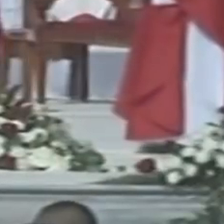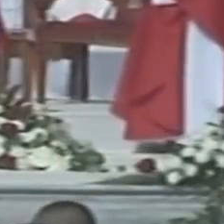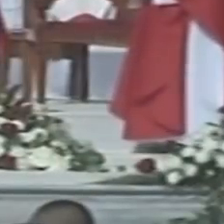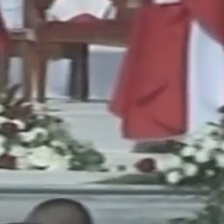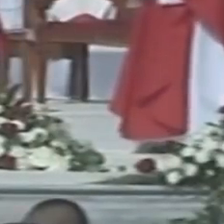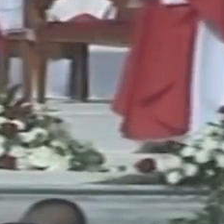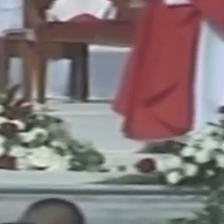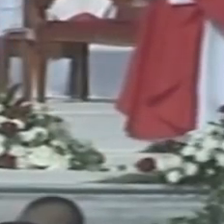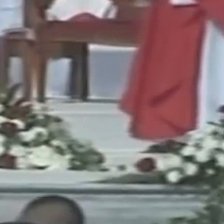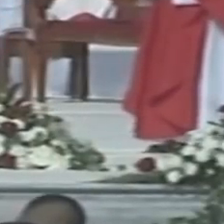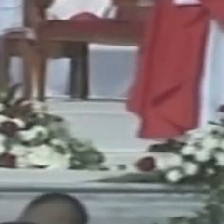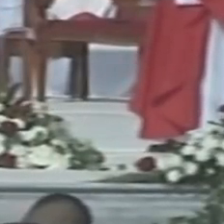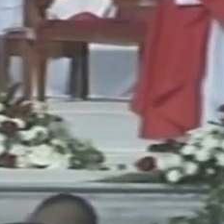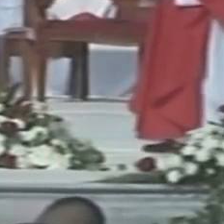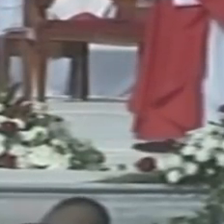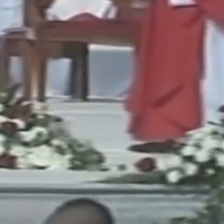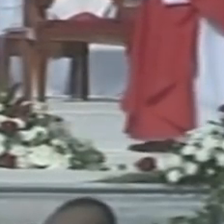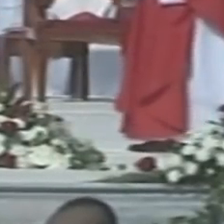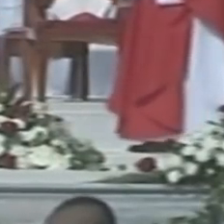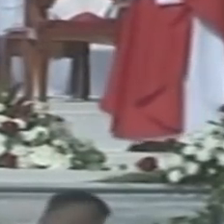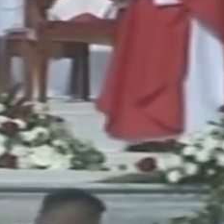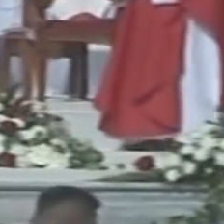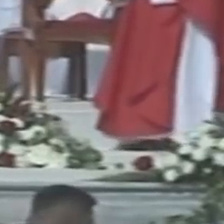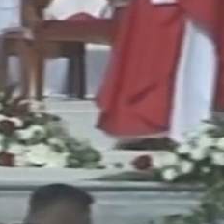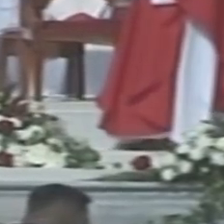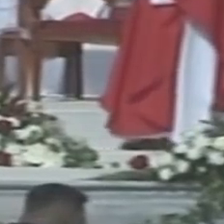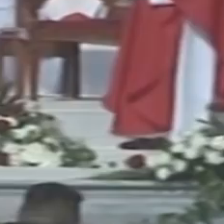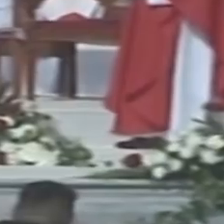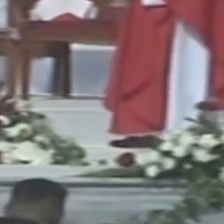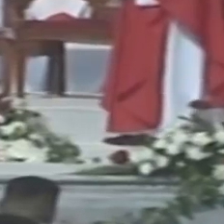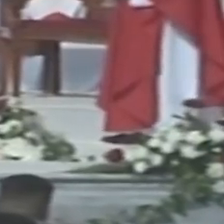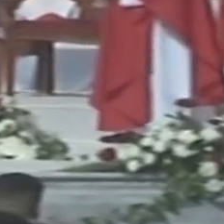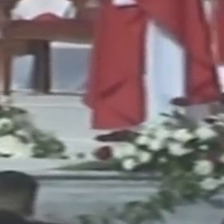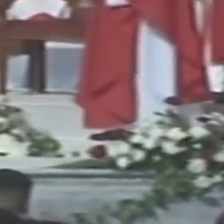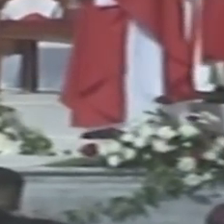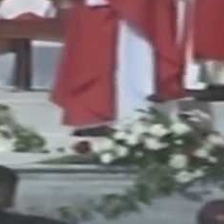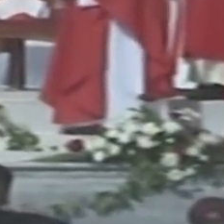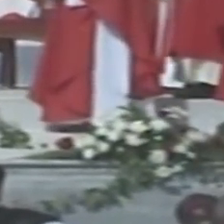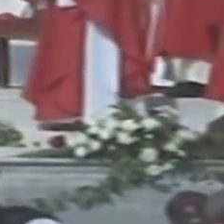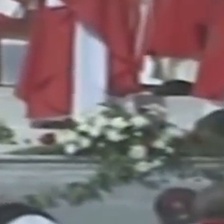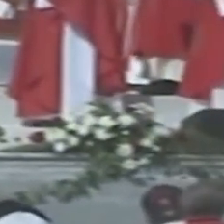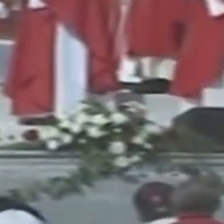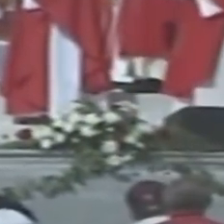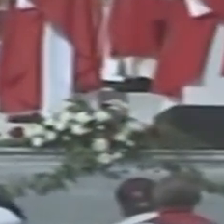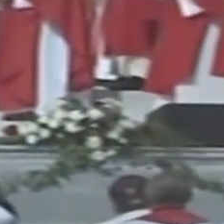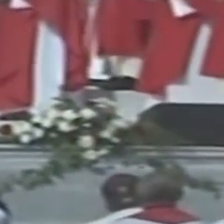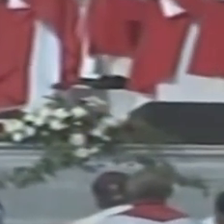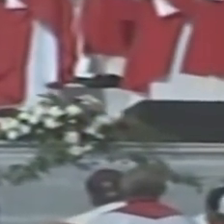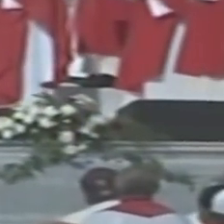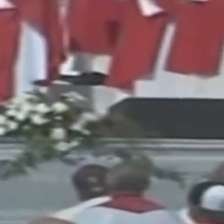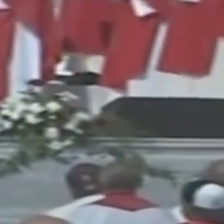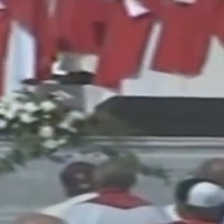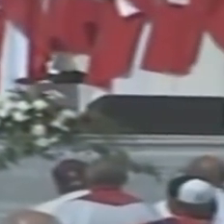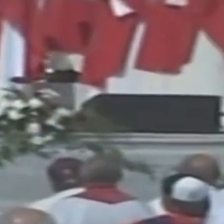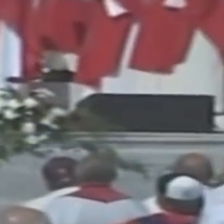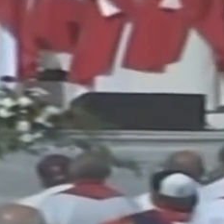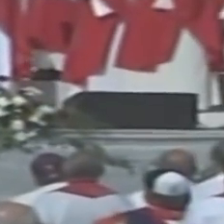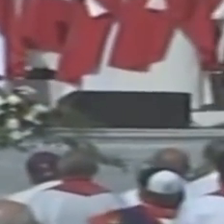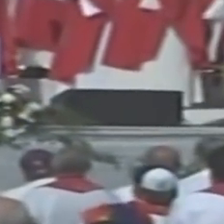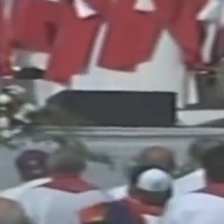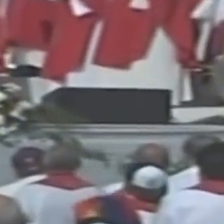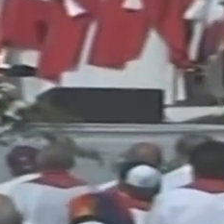Por Cristo, con Él y en Él, a ti Dios Padre